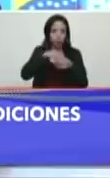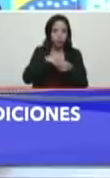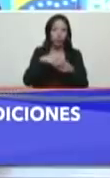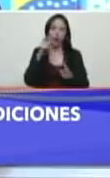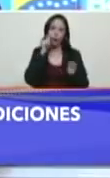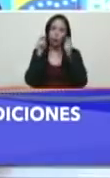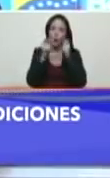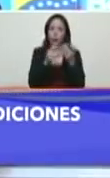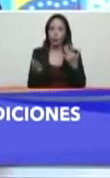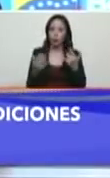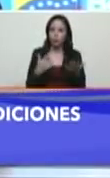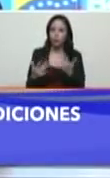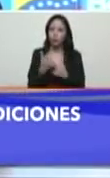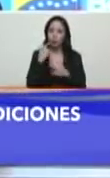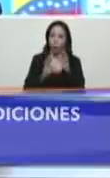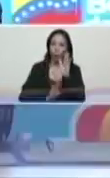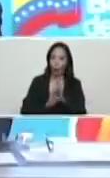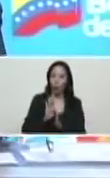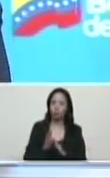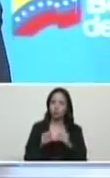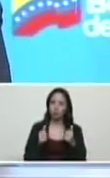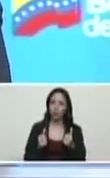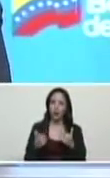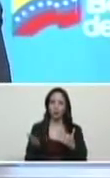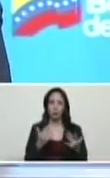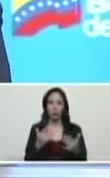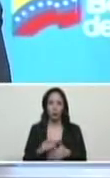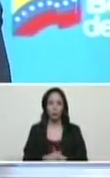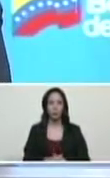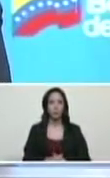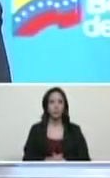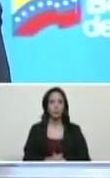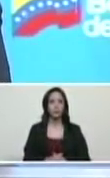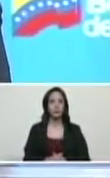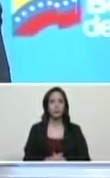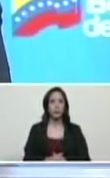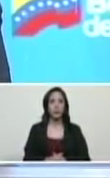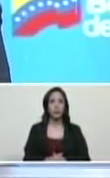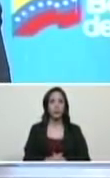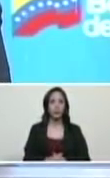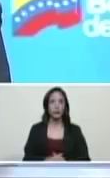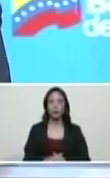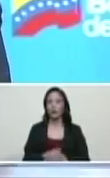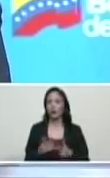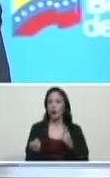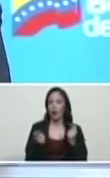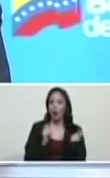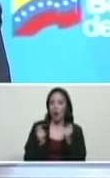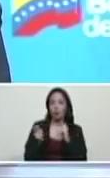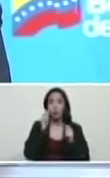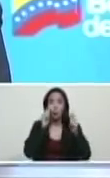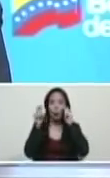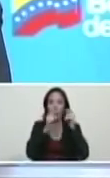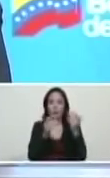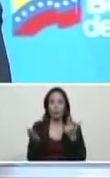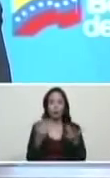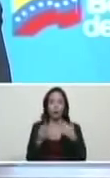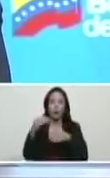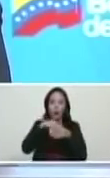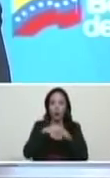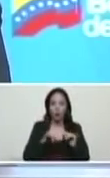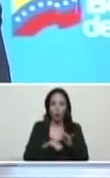turístico grande, poderoso, ¿no? Los flujos de turismo interno